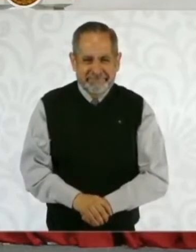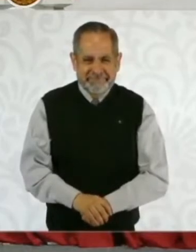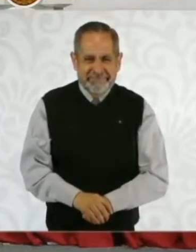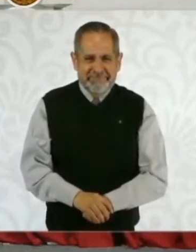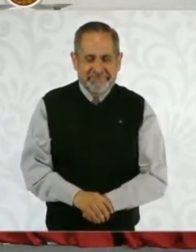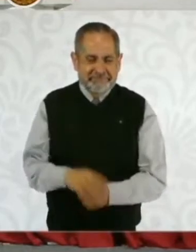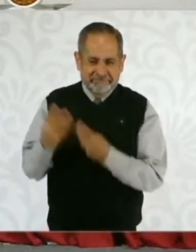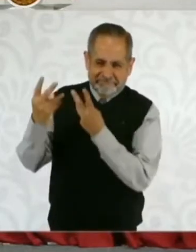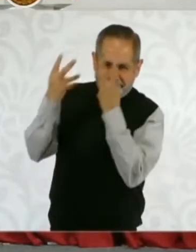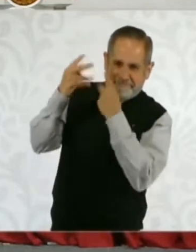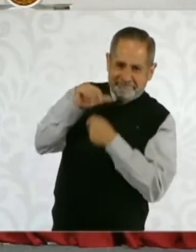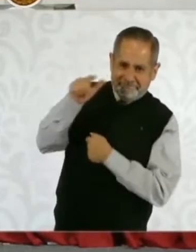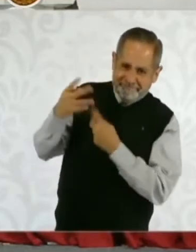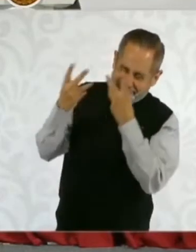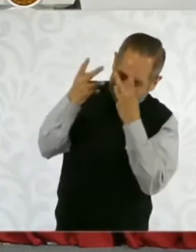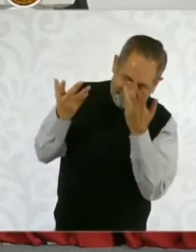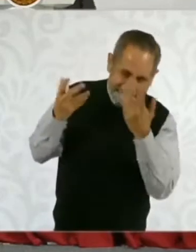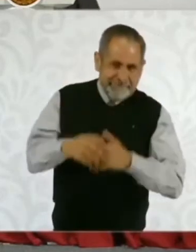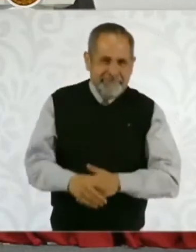Me va a regañar después.